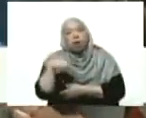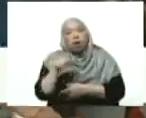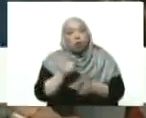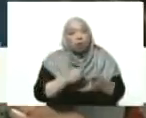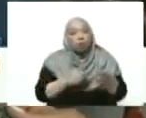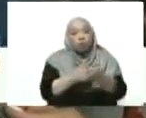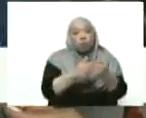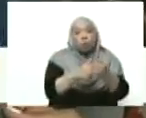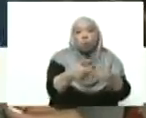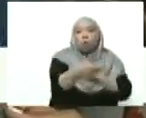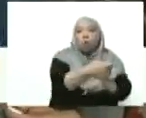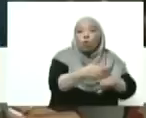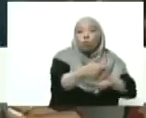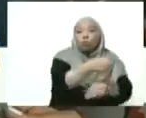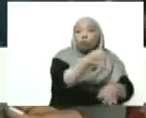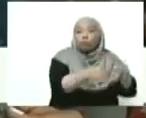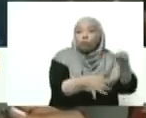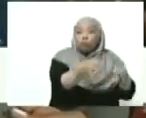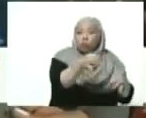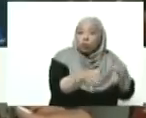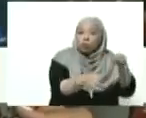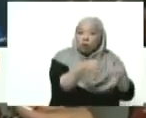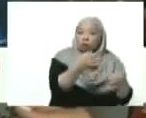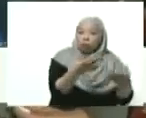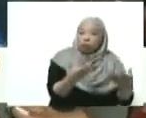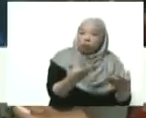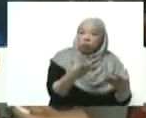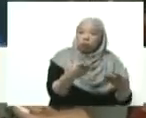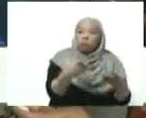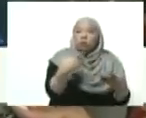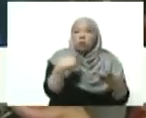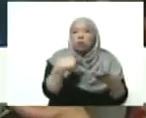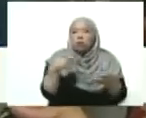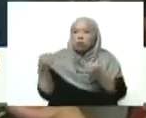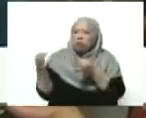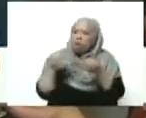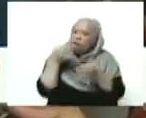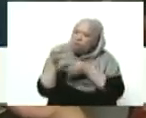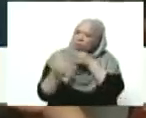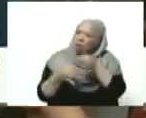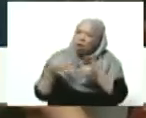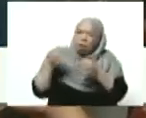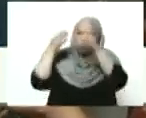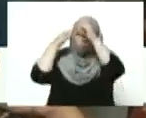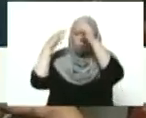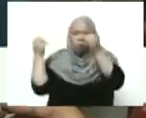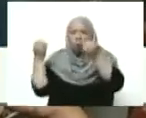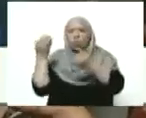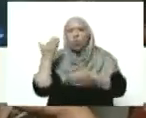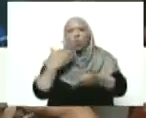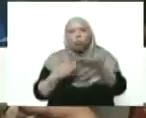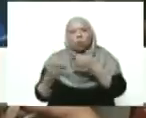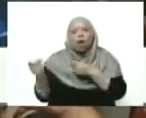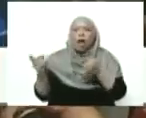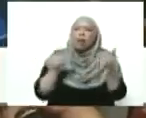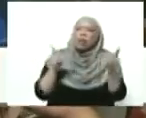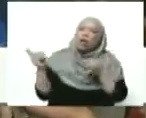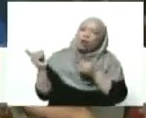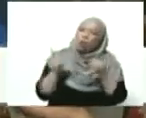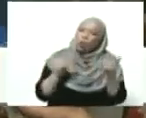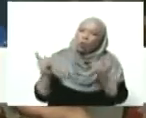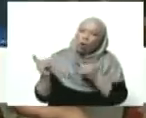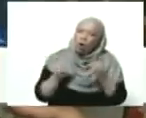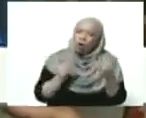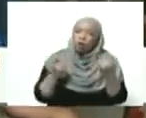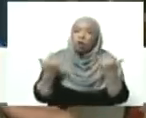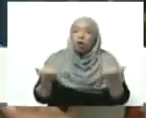competencia de la justicia. En esos términos conversábamos con el embajador y bueno, le corresponde al presidente de la